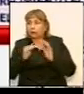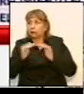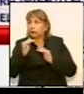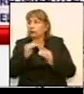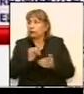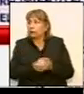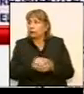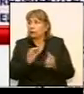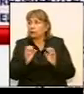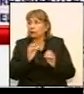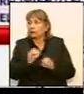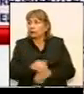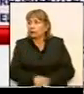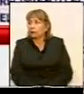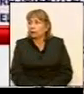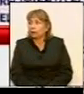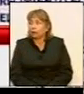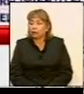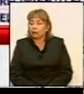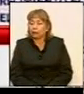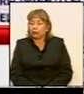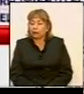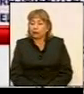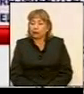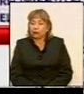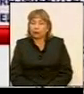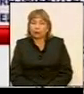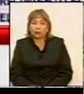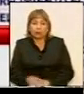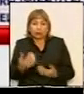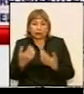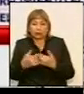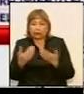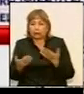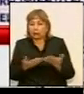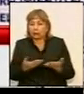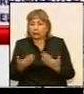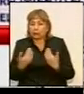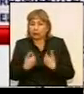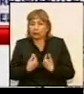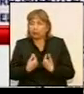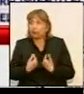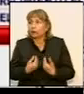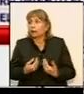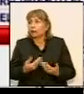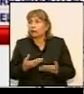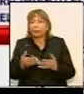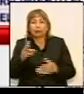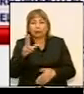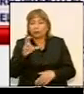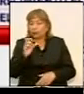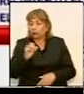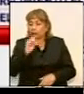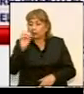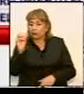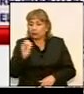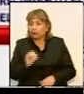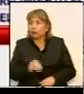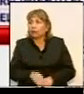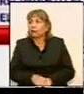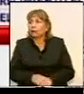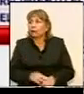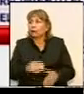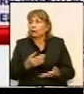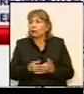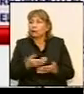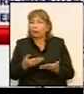utilidades, ¿no? Lo lógico en esta industria podría ser tener 20, 30%, ¿no? Y para